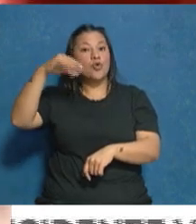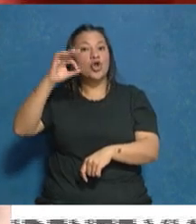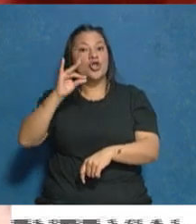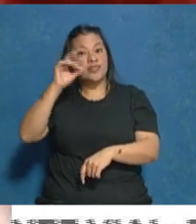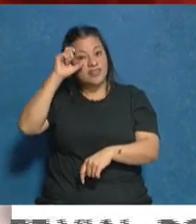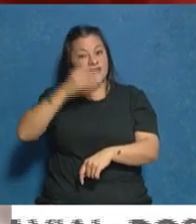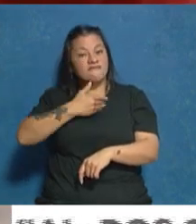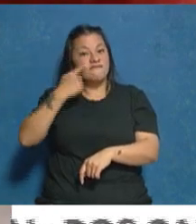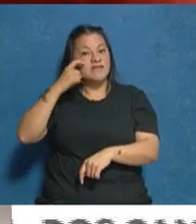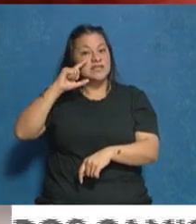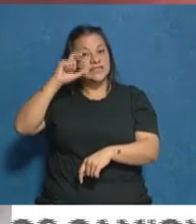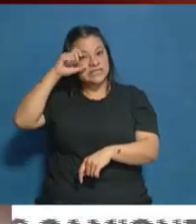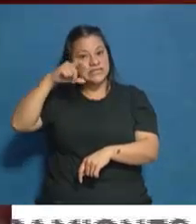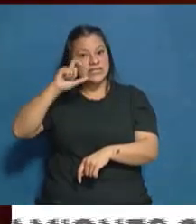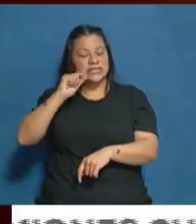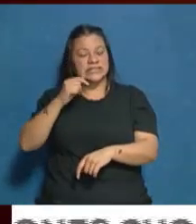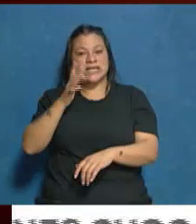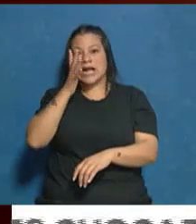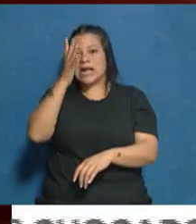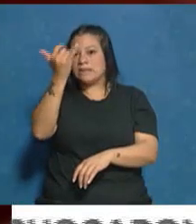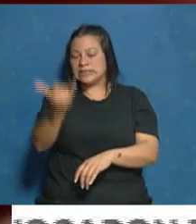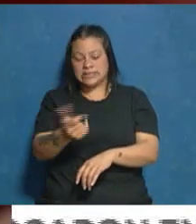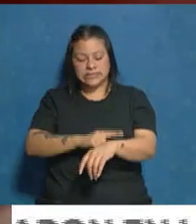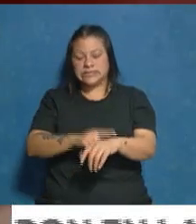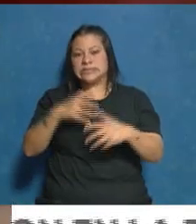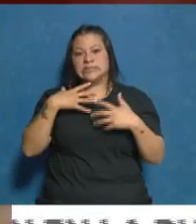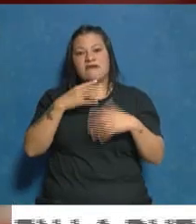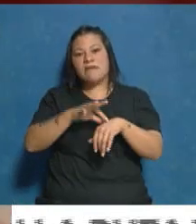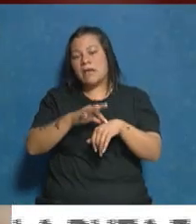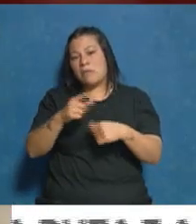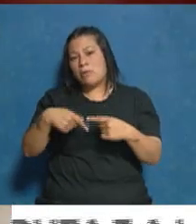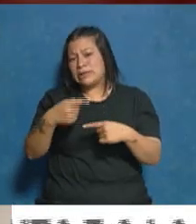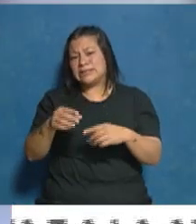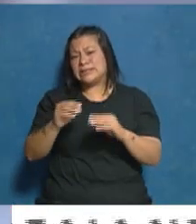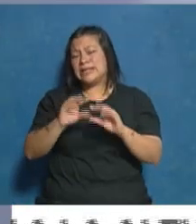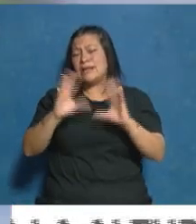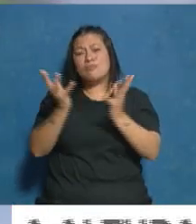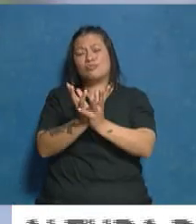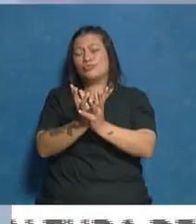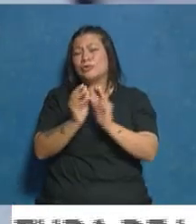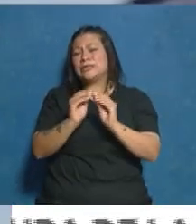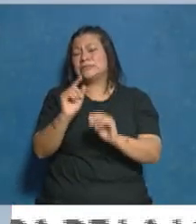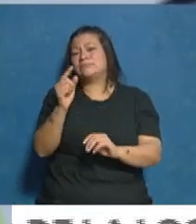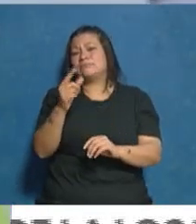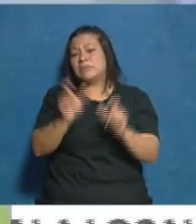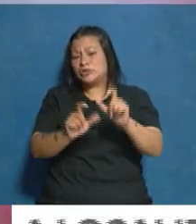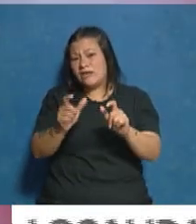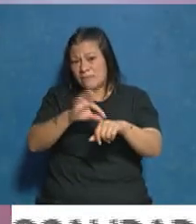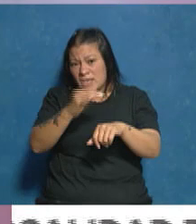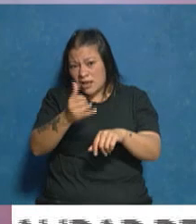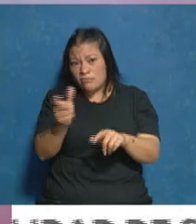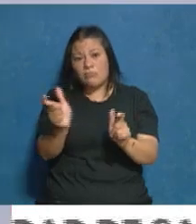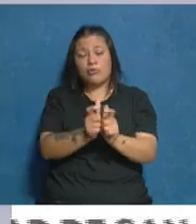que afectaba su sistema inmunológico, del cual hay muy pocos casos en el mundo y la única forma de sobrevida era